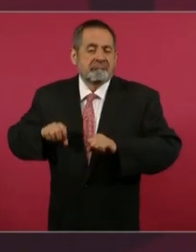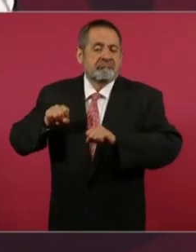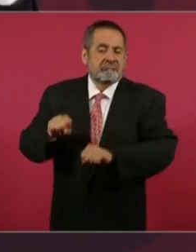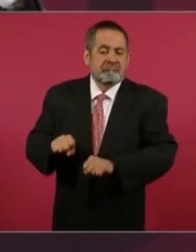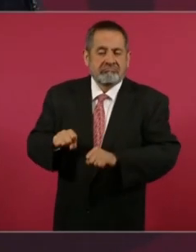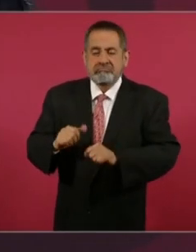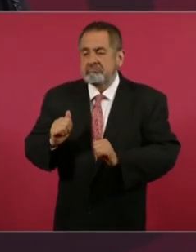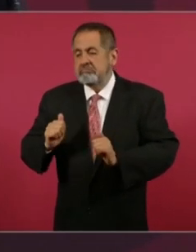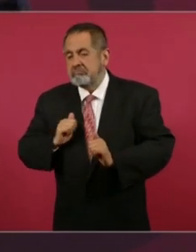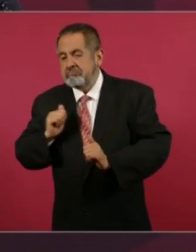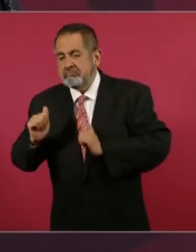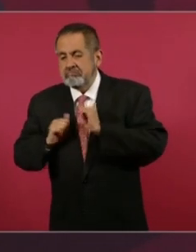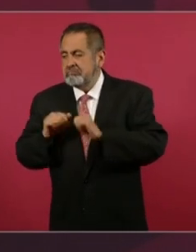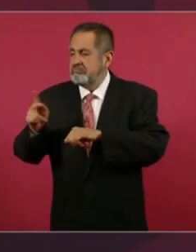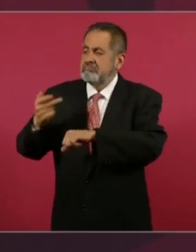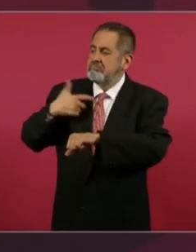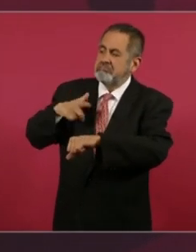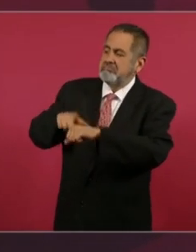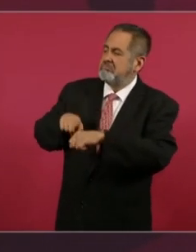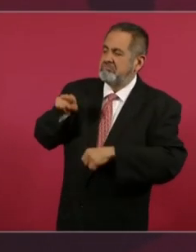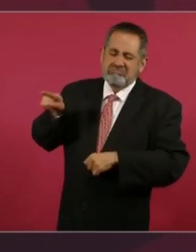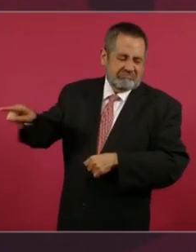es sacar provecho personal,